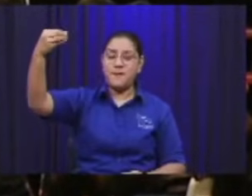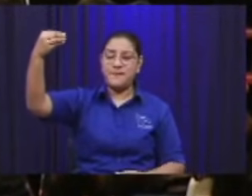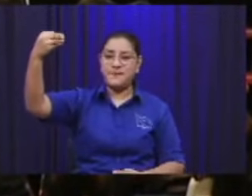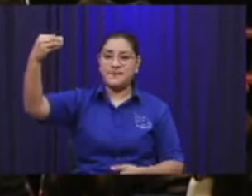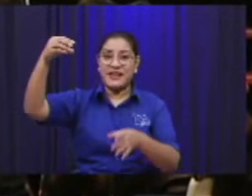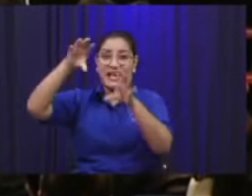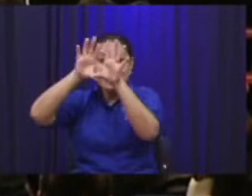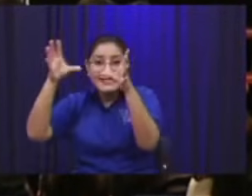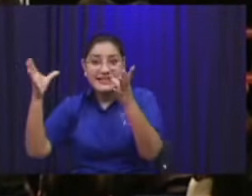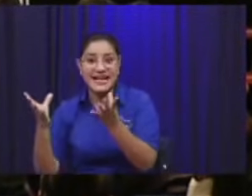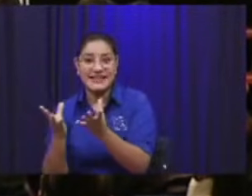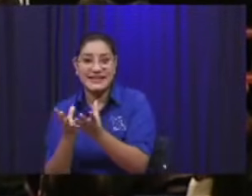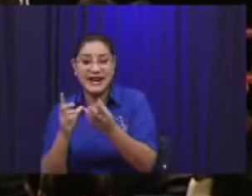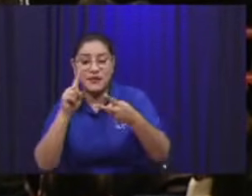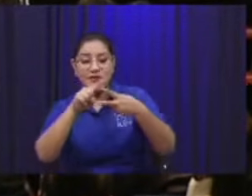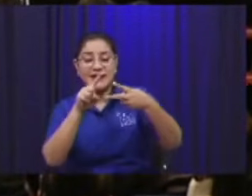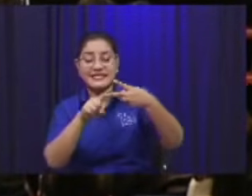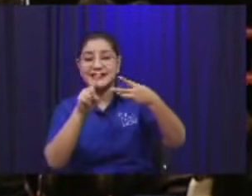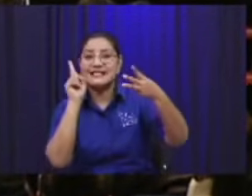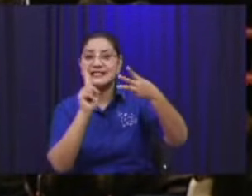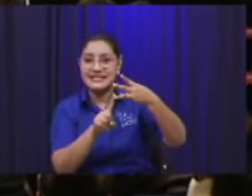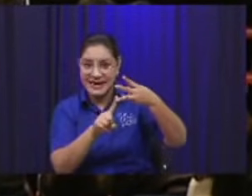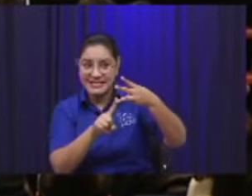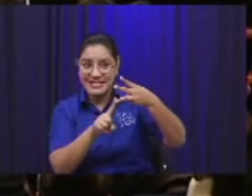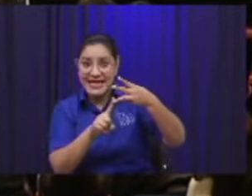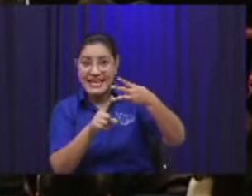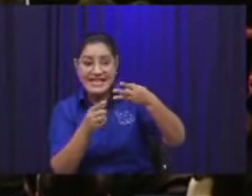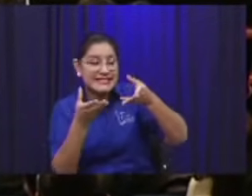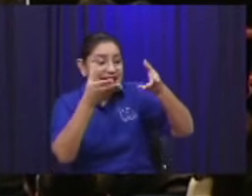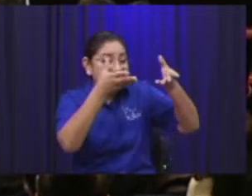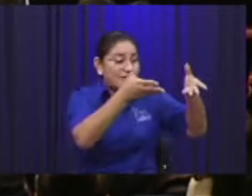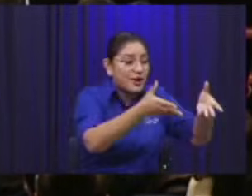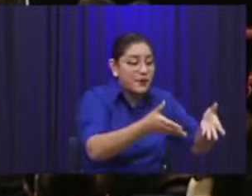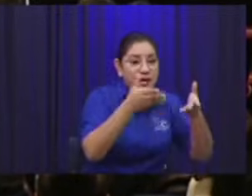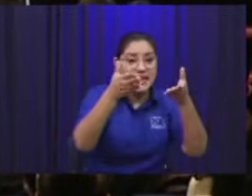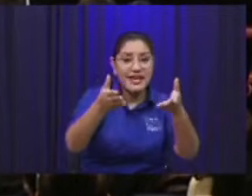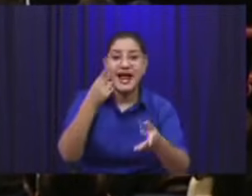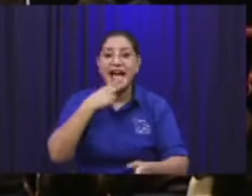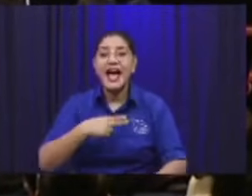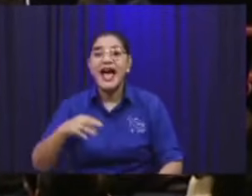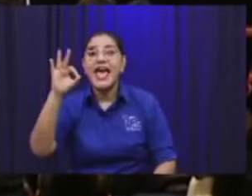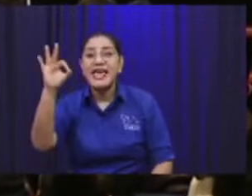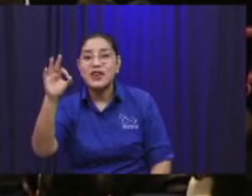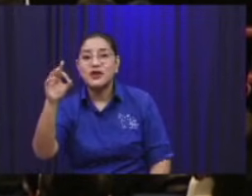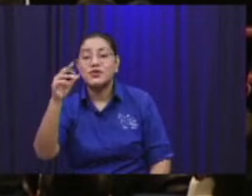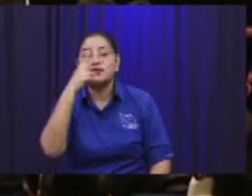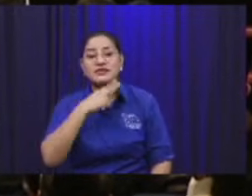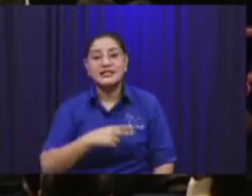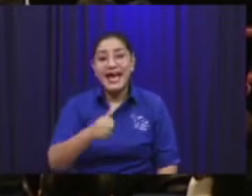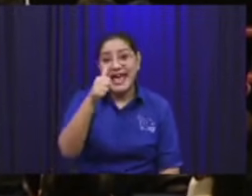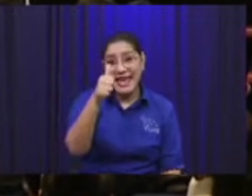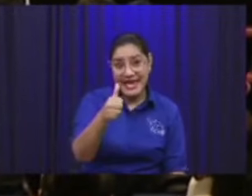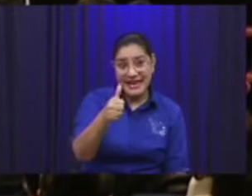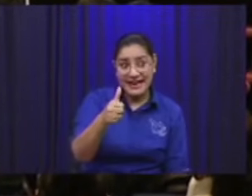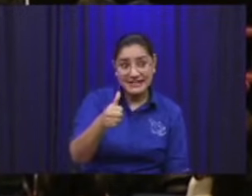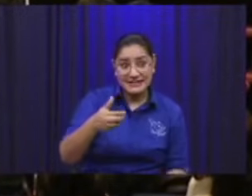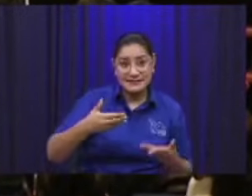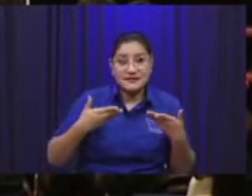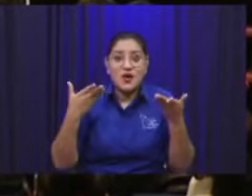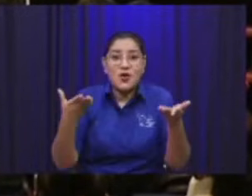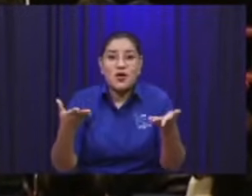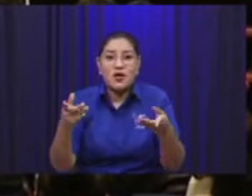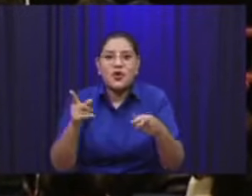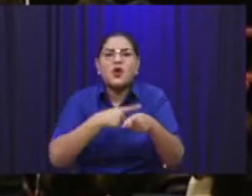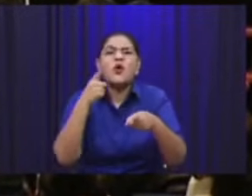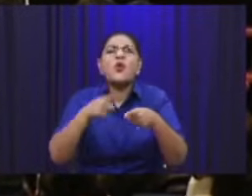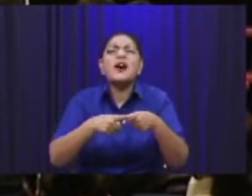voy a ver estas tres cosas y dice que se la acción que poner a mis hijos y a mis hijas ustedes cuando